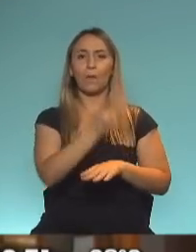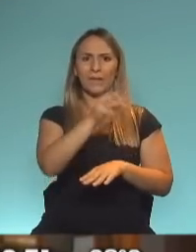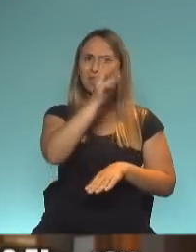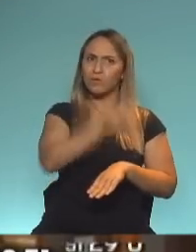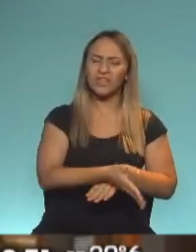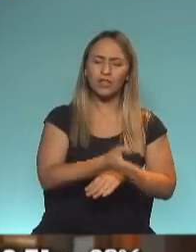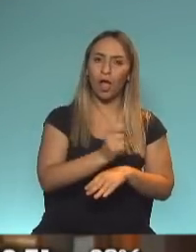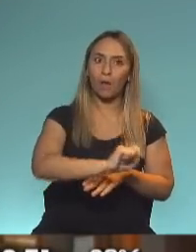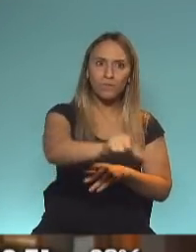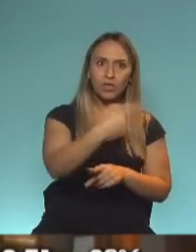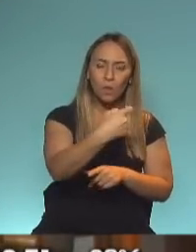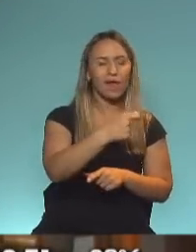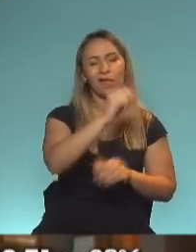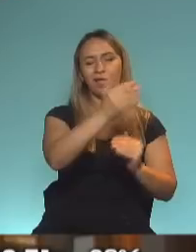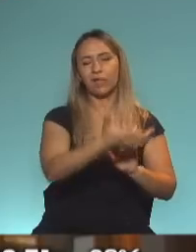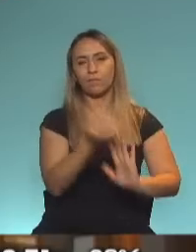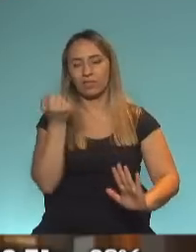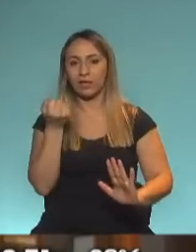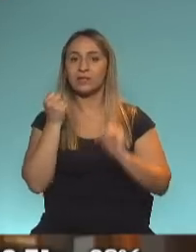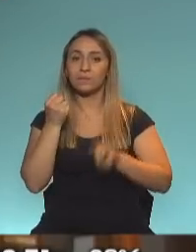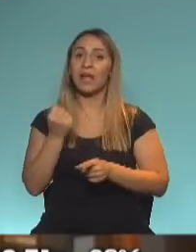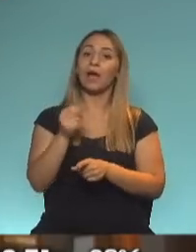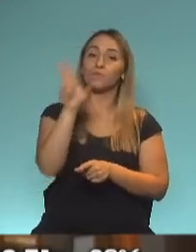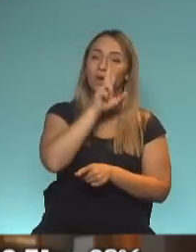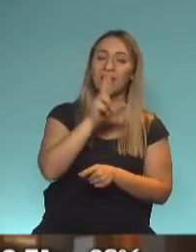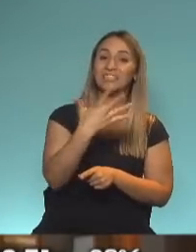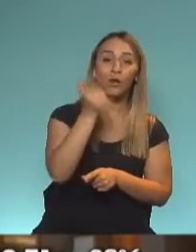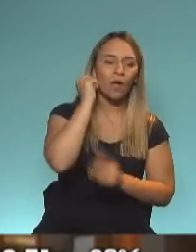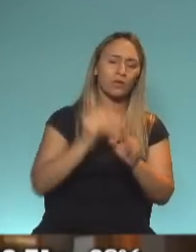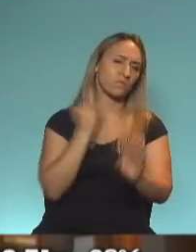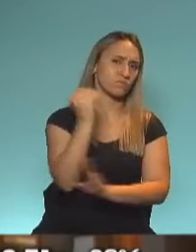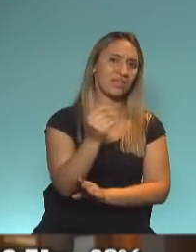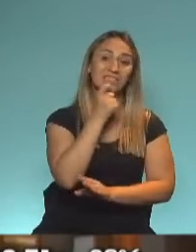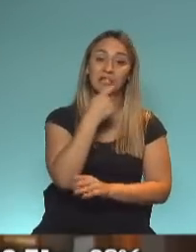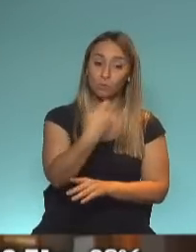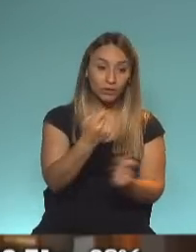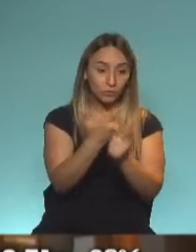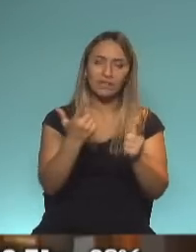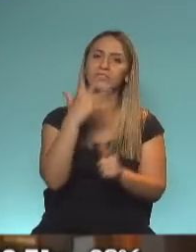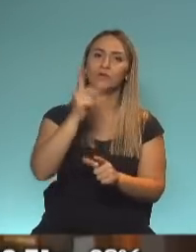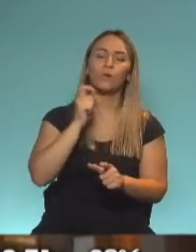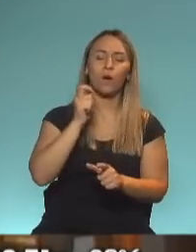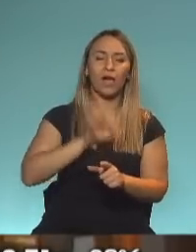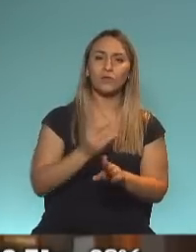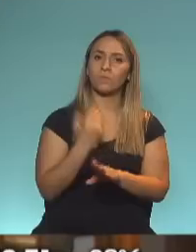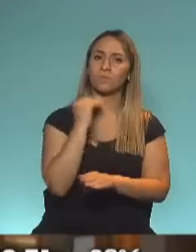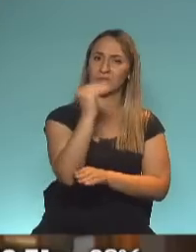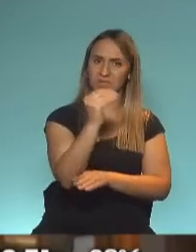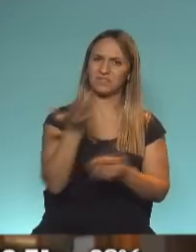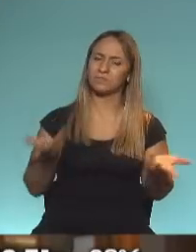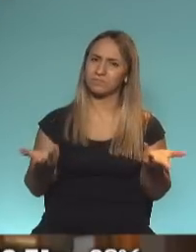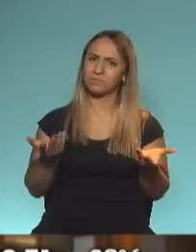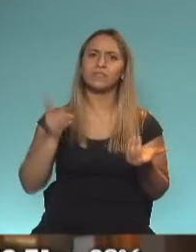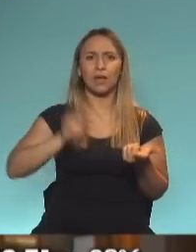jubilados y aumentando a las mujeres 5 años la edad cuando no tenían los aportes. Podríamos estar hablando en este momento